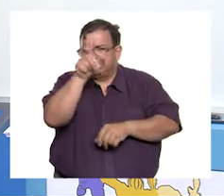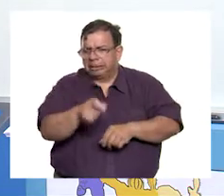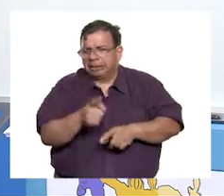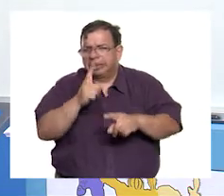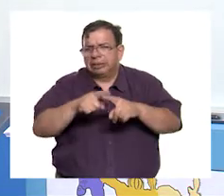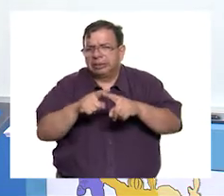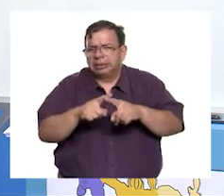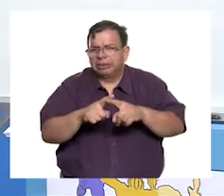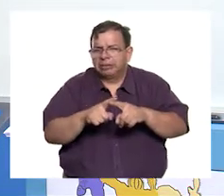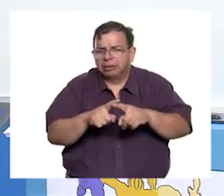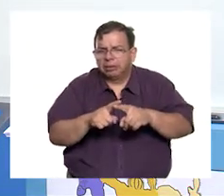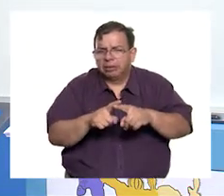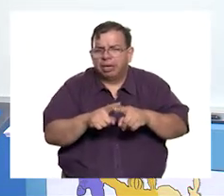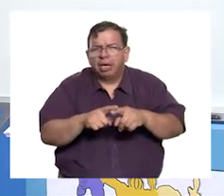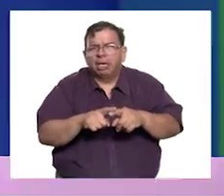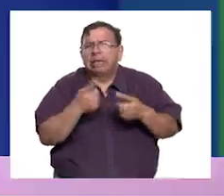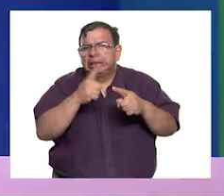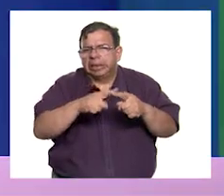Y que me digan por qué.